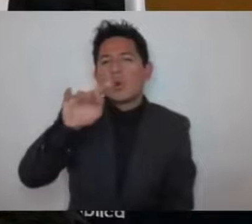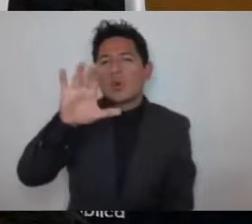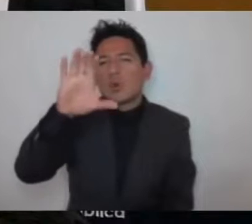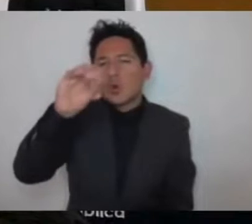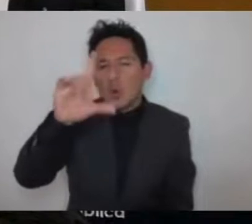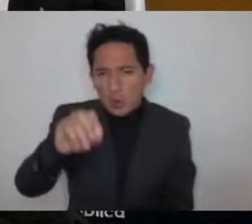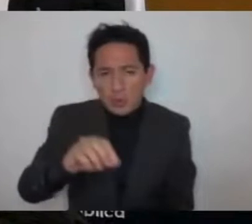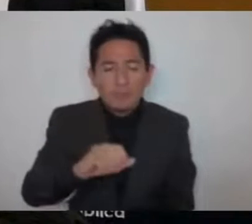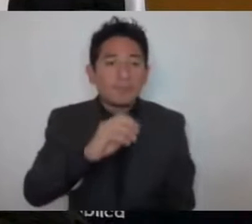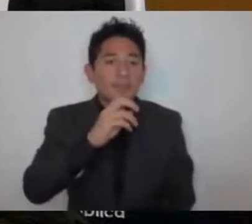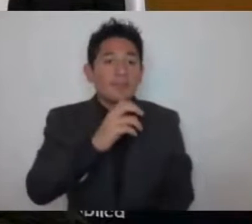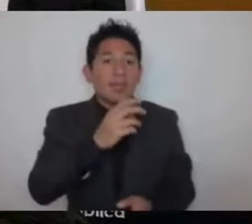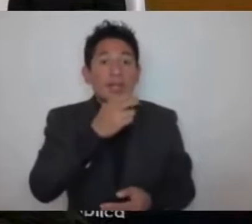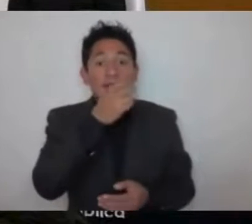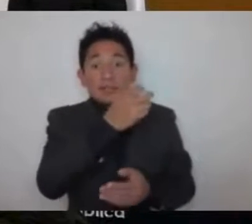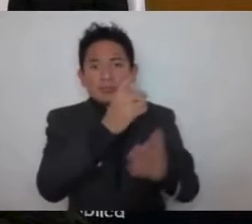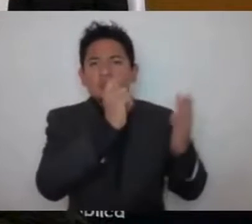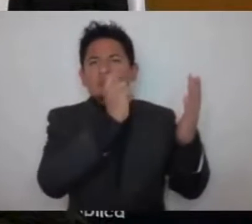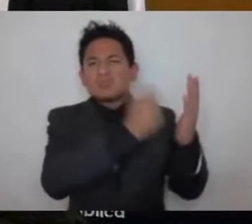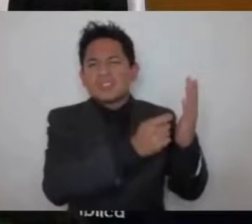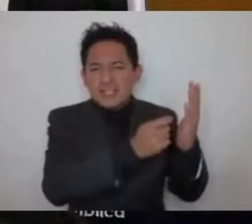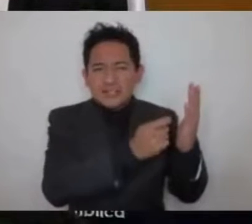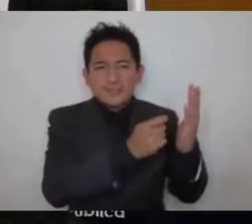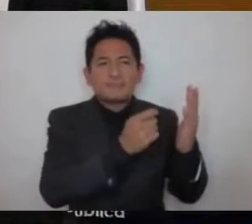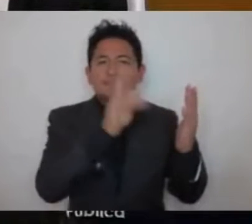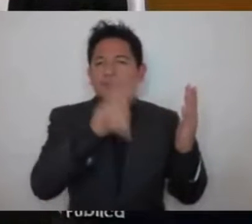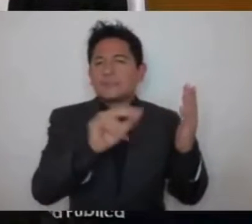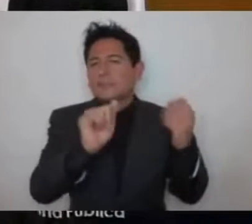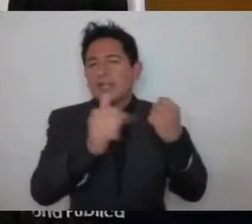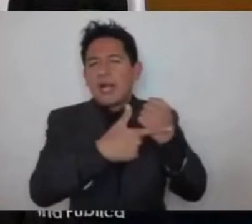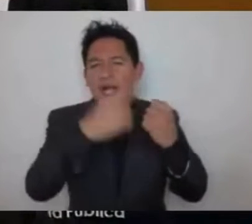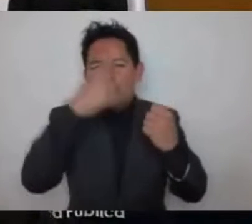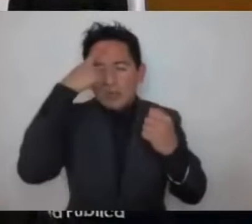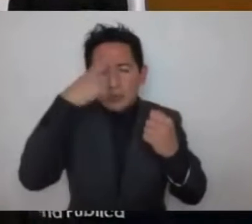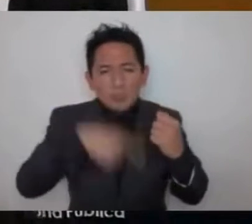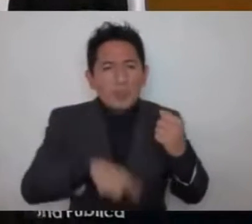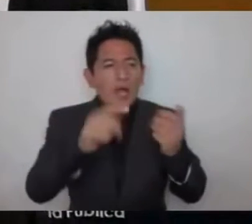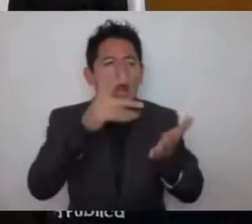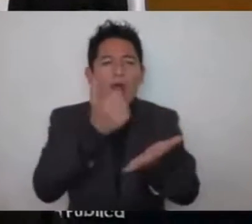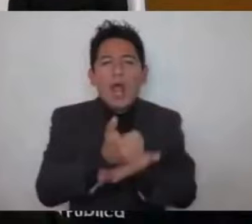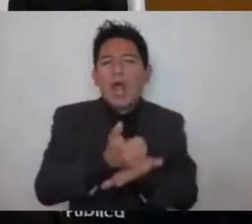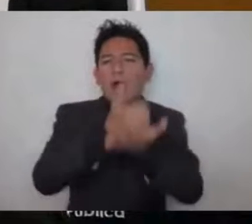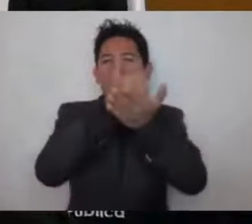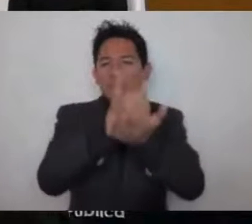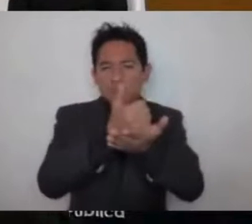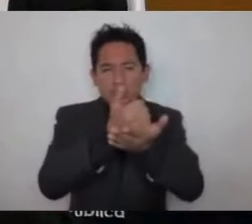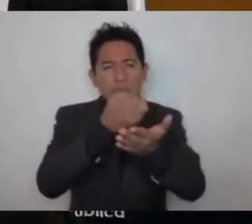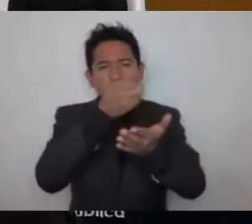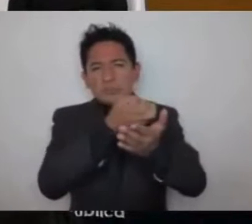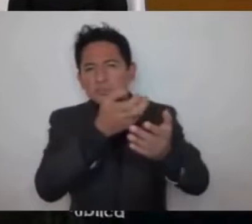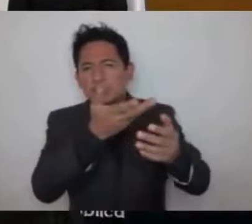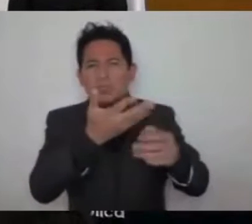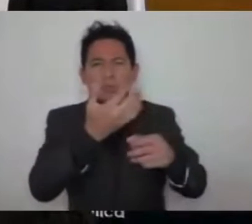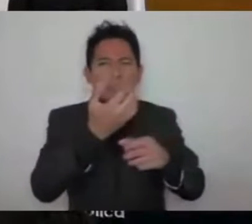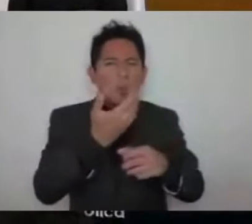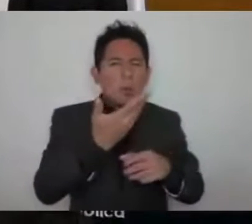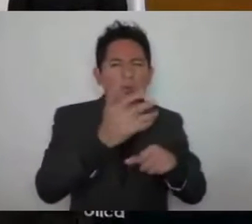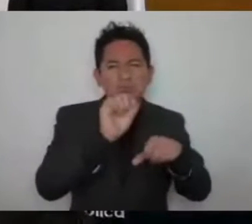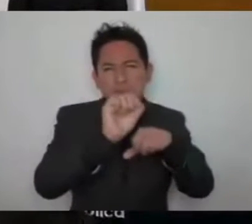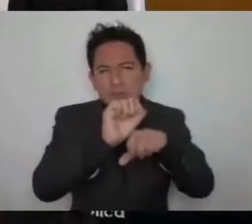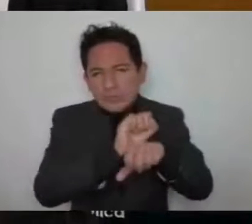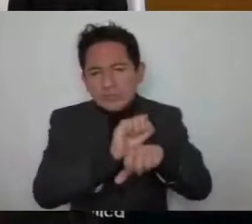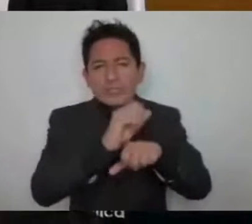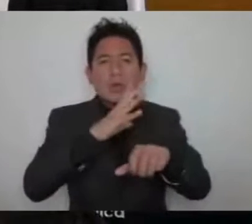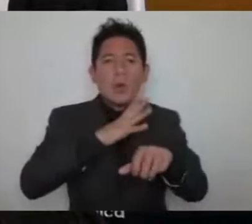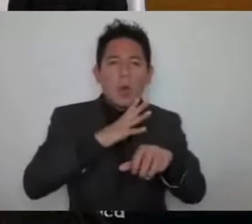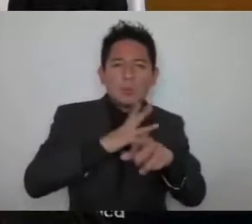e está formulado a través de preguntas y respuestas eh Y y su intención no es